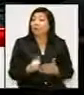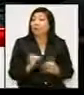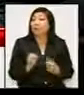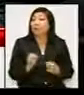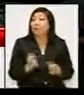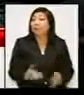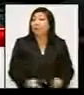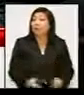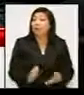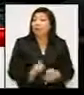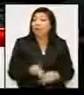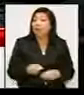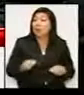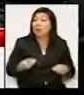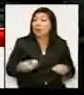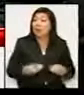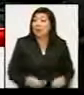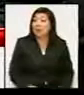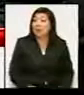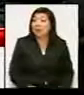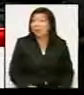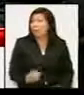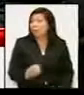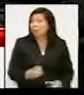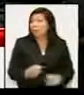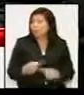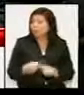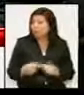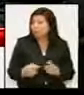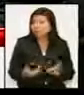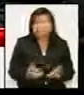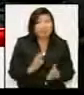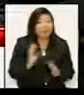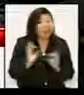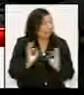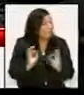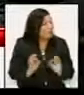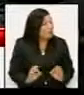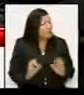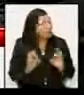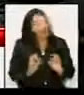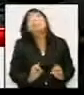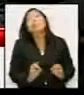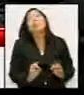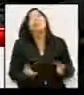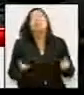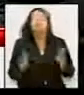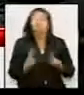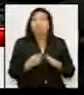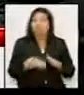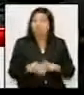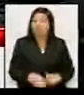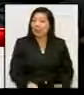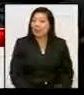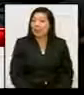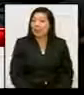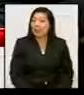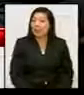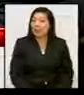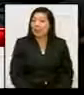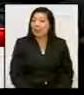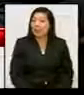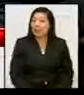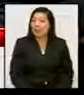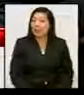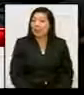acreditar el ingreso a Machu Picchu. O hay un carrusel, porque toda la vida han malogrado las puertas de acceso. Cuando pusieron